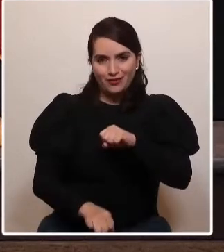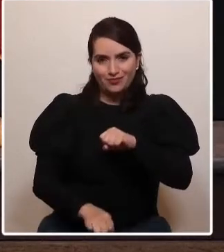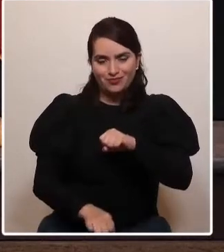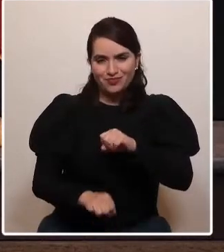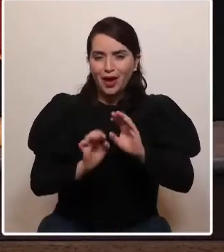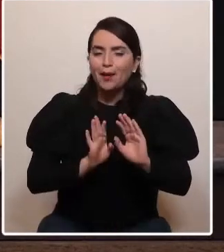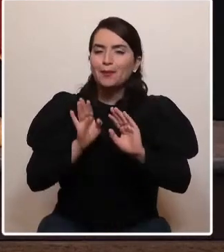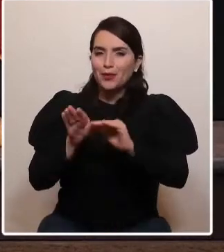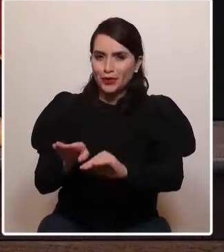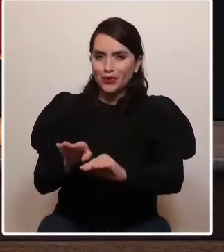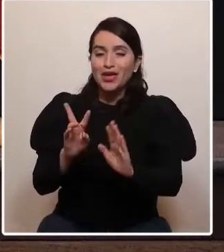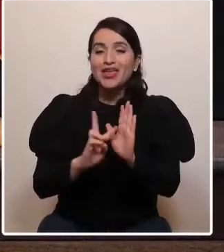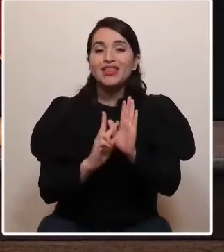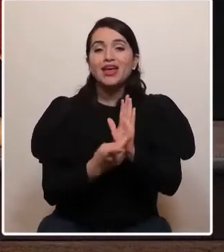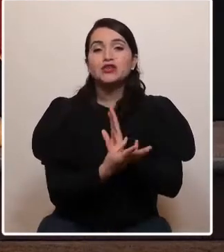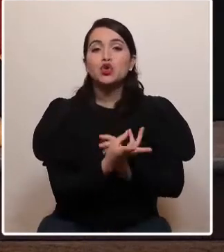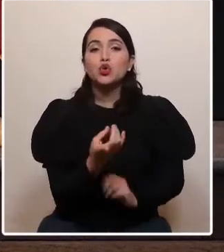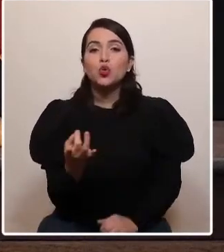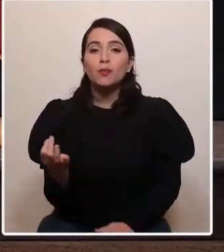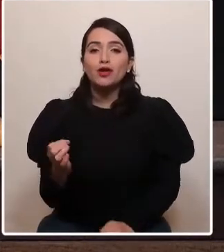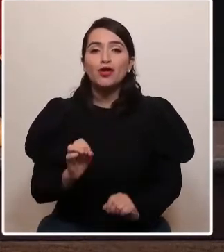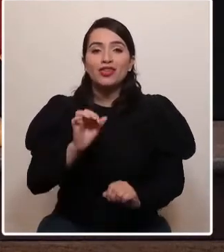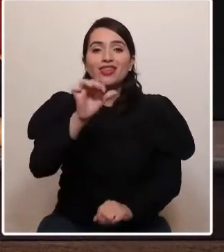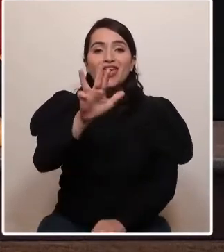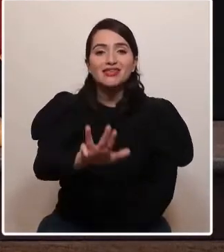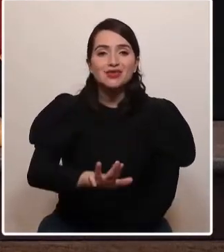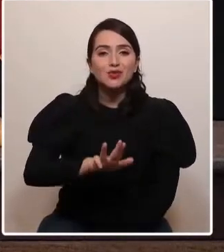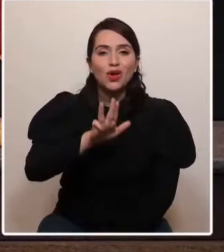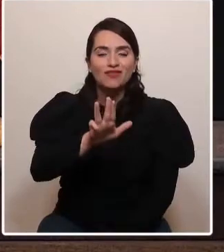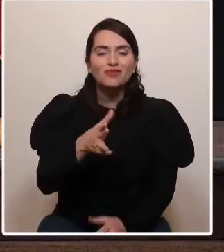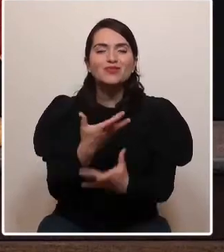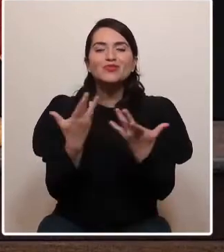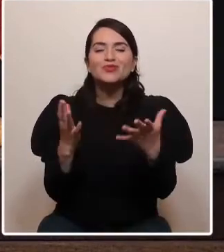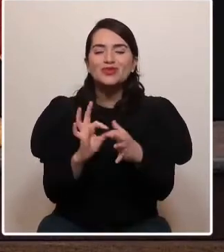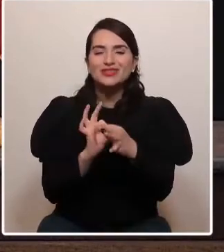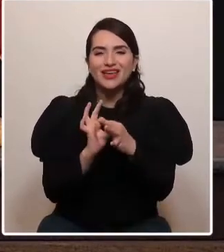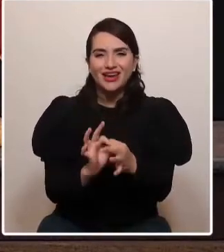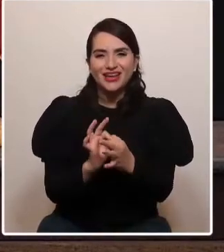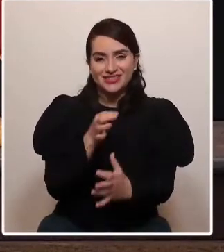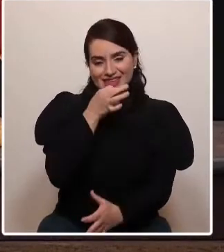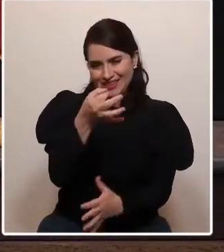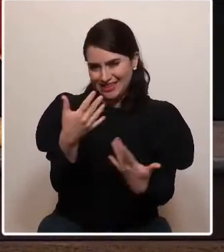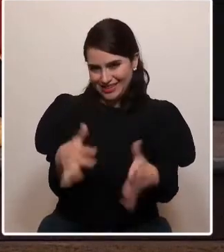votar a favor la indicación número 19. Muchas gracias, he dicho.